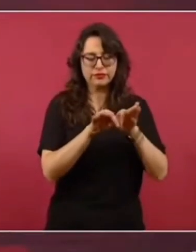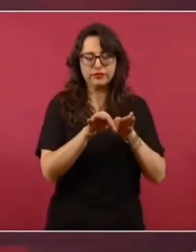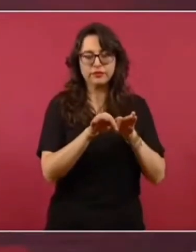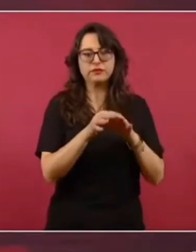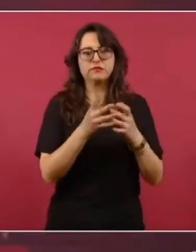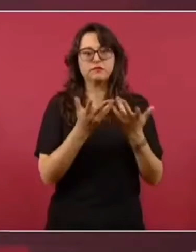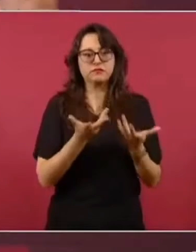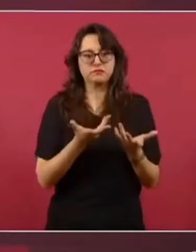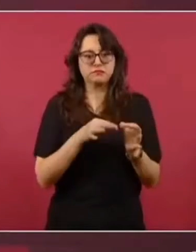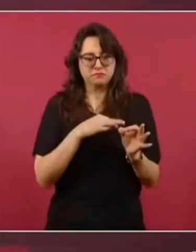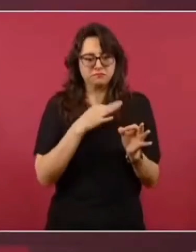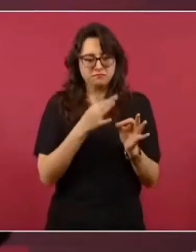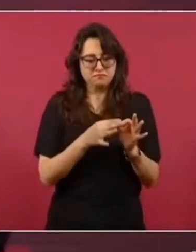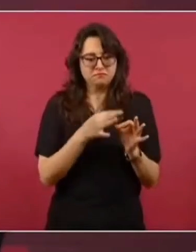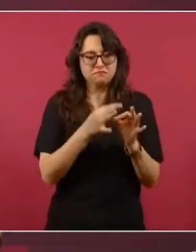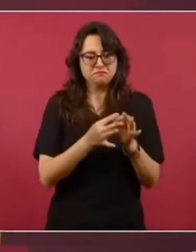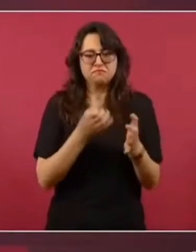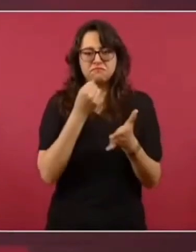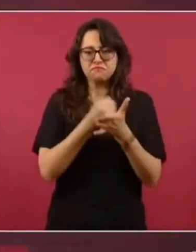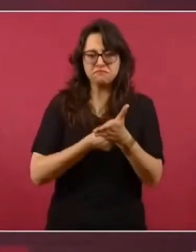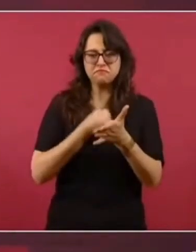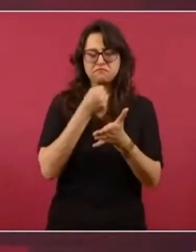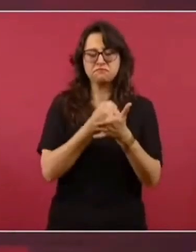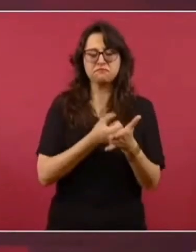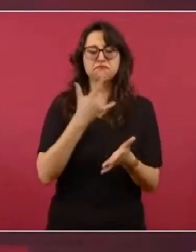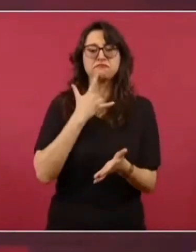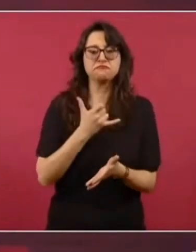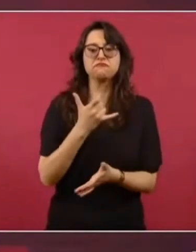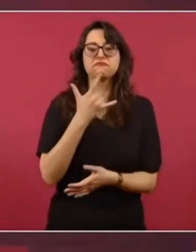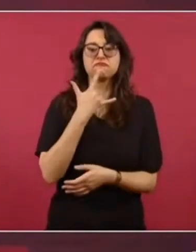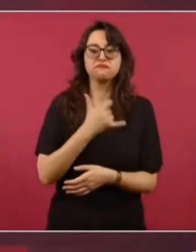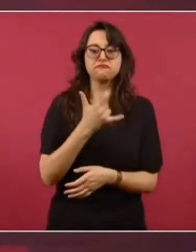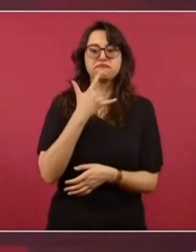conjunta, con perseverancia.